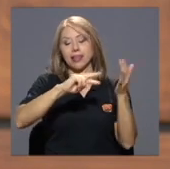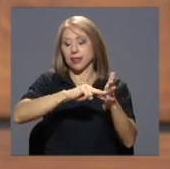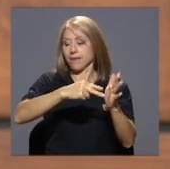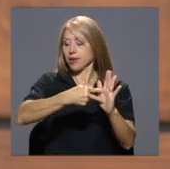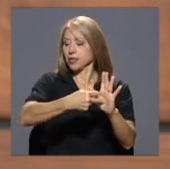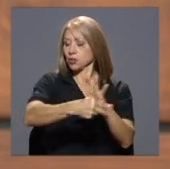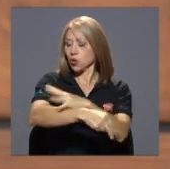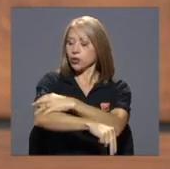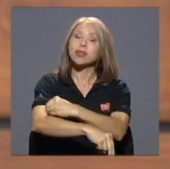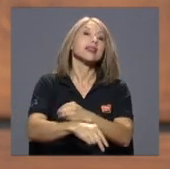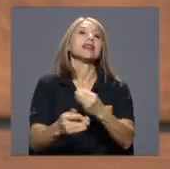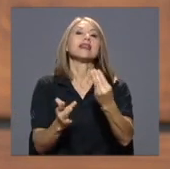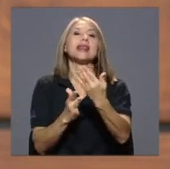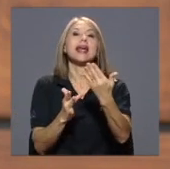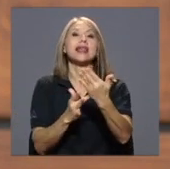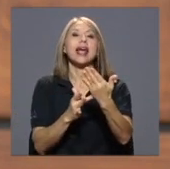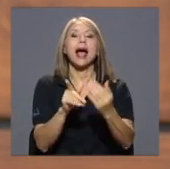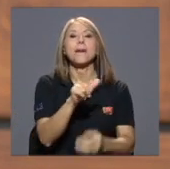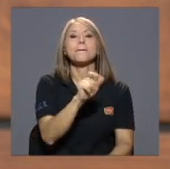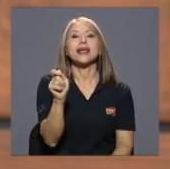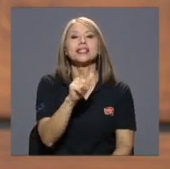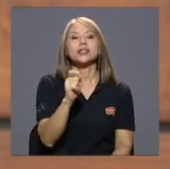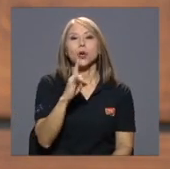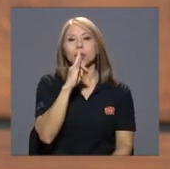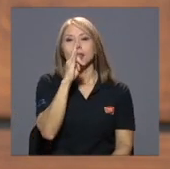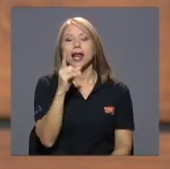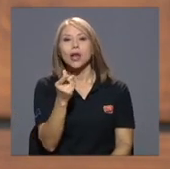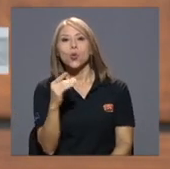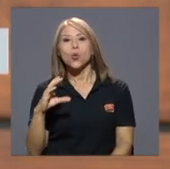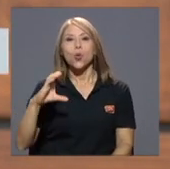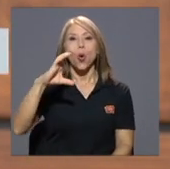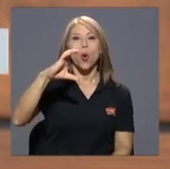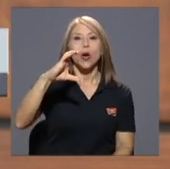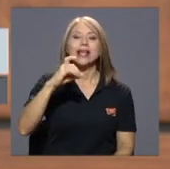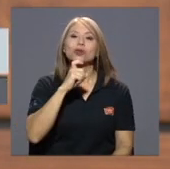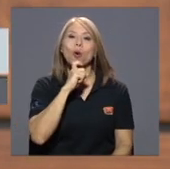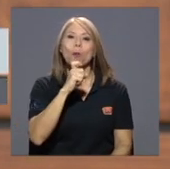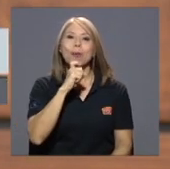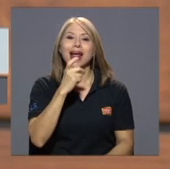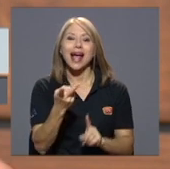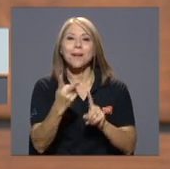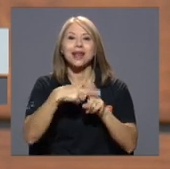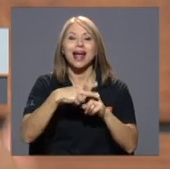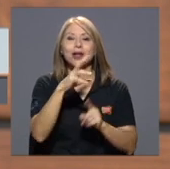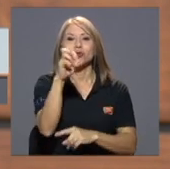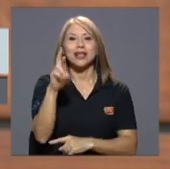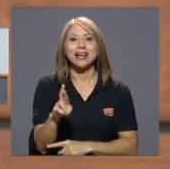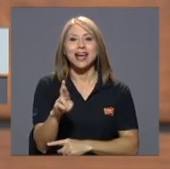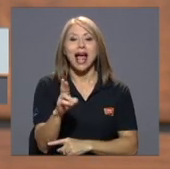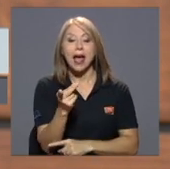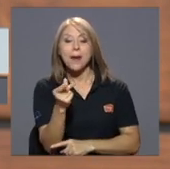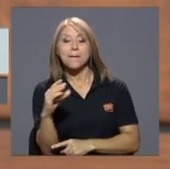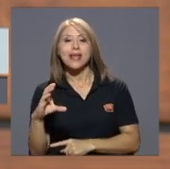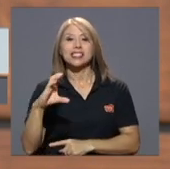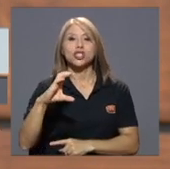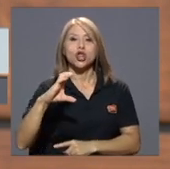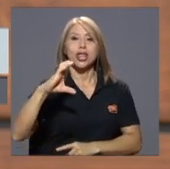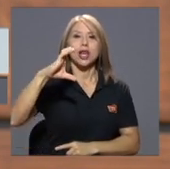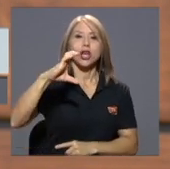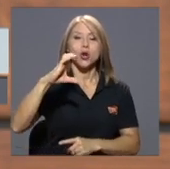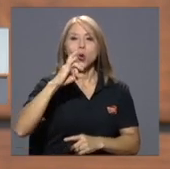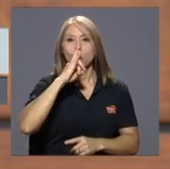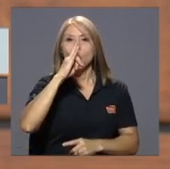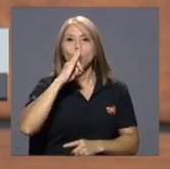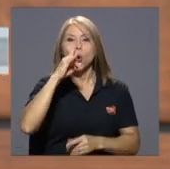de una pensión de lujo es compleja de aplicar en Costa Rica porque pensión de lujo es recibir una pensión para la